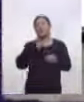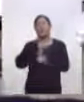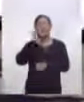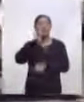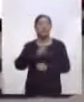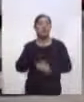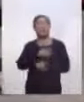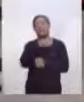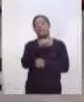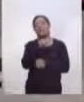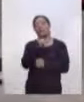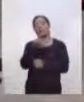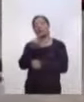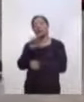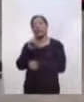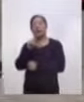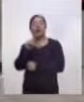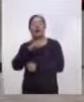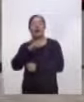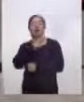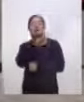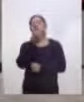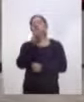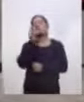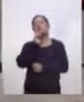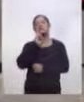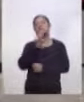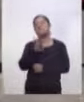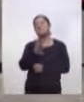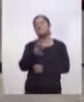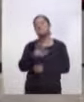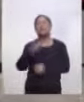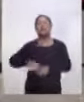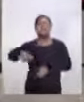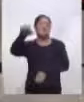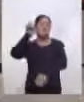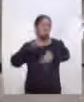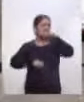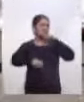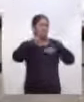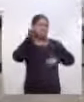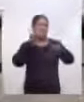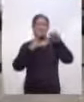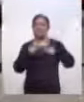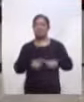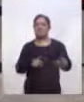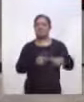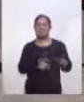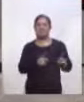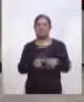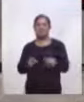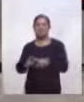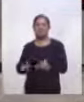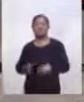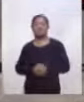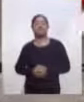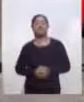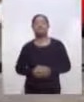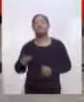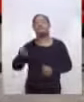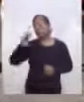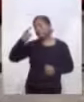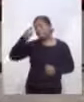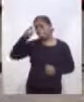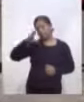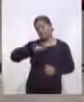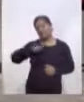Papalocla estamos considerando arriba de 300 mujeres de todas las edades, Bueno, recuerden que ahí es prácticamente